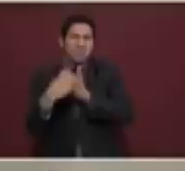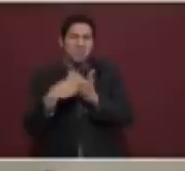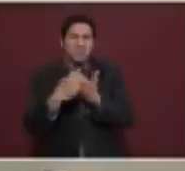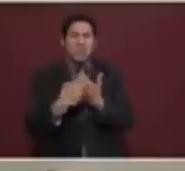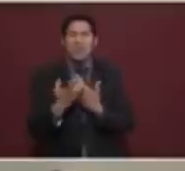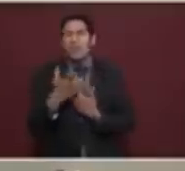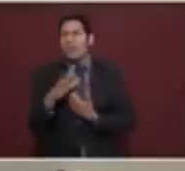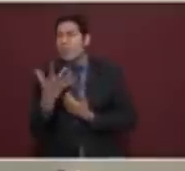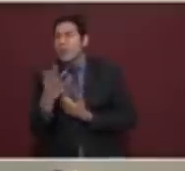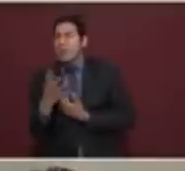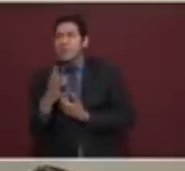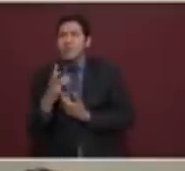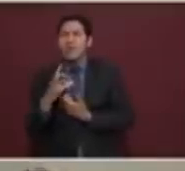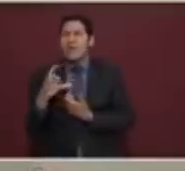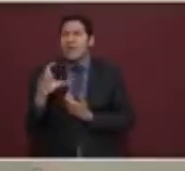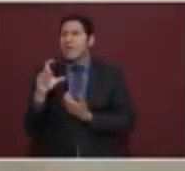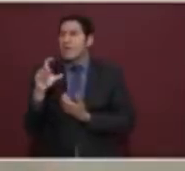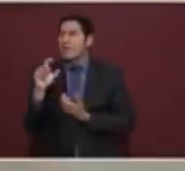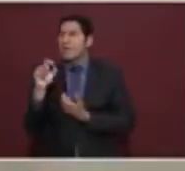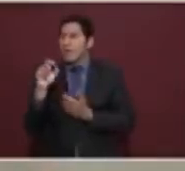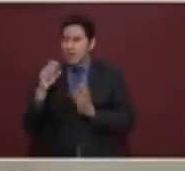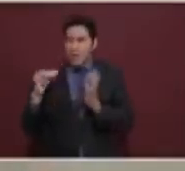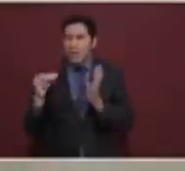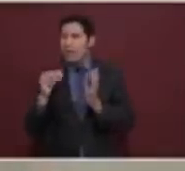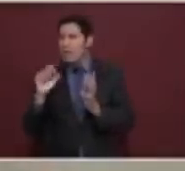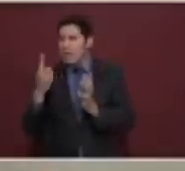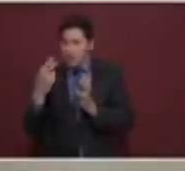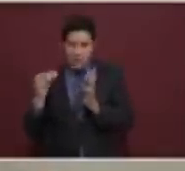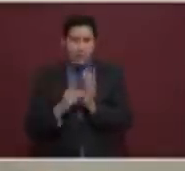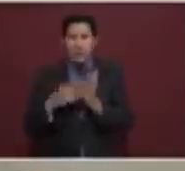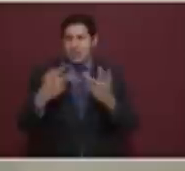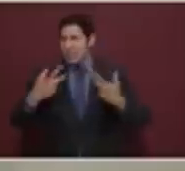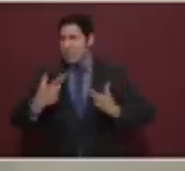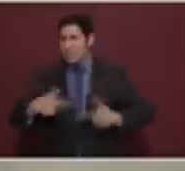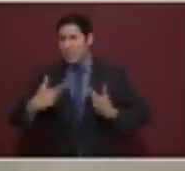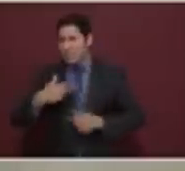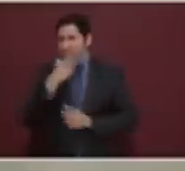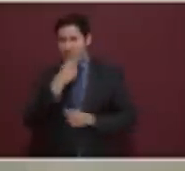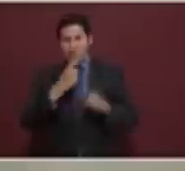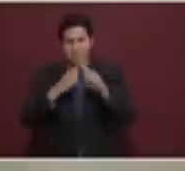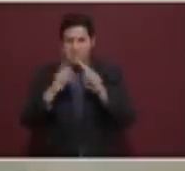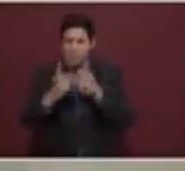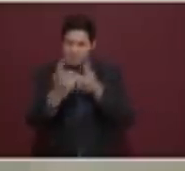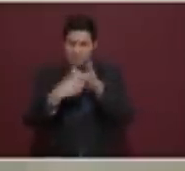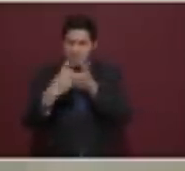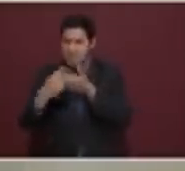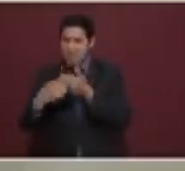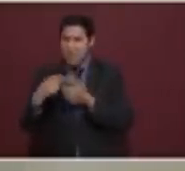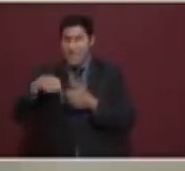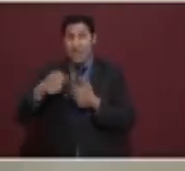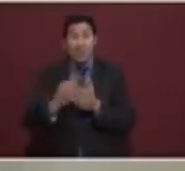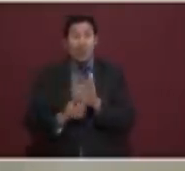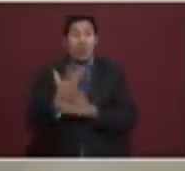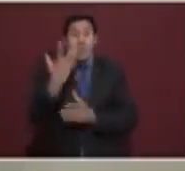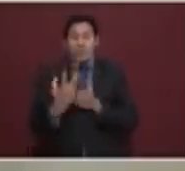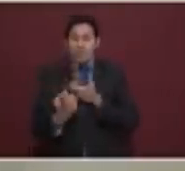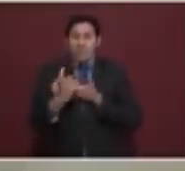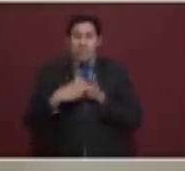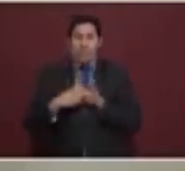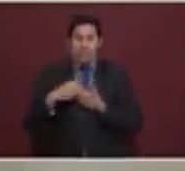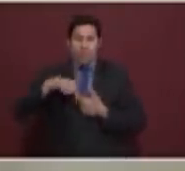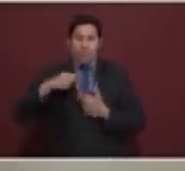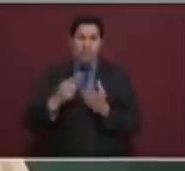aproximadamente 21.000 hombres que se causarán alta en esta nueva organización